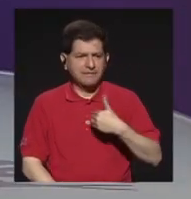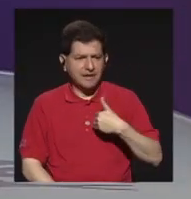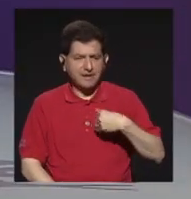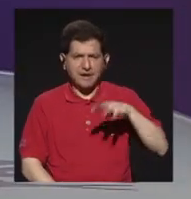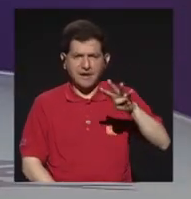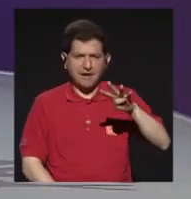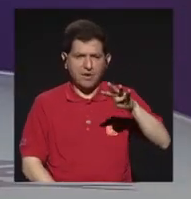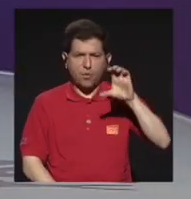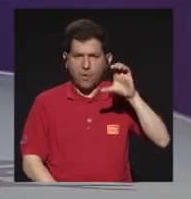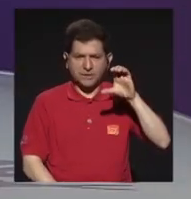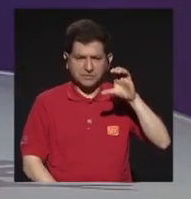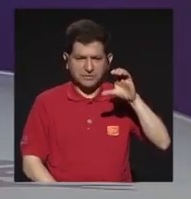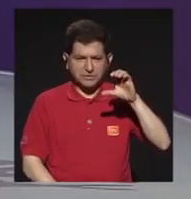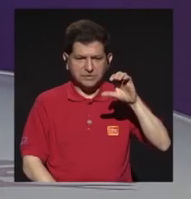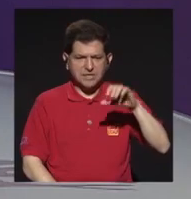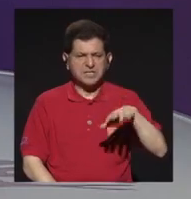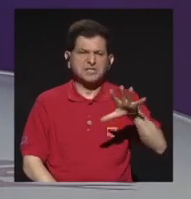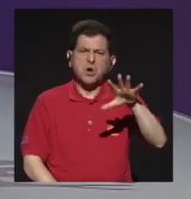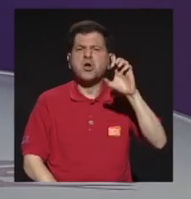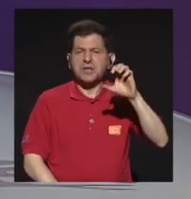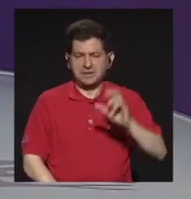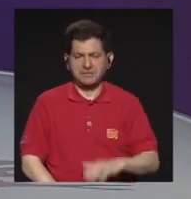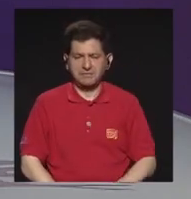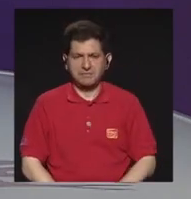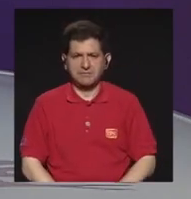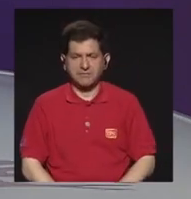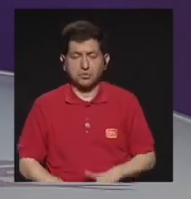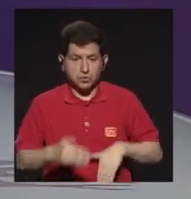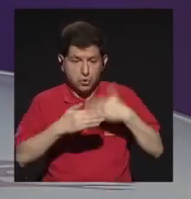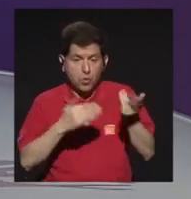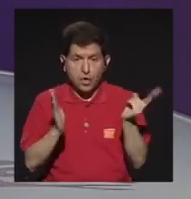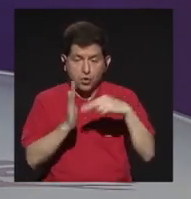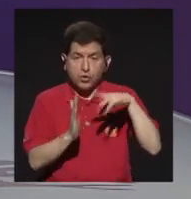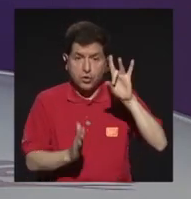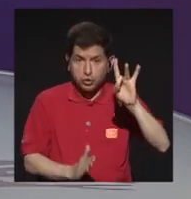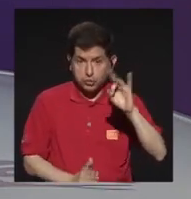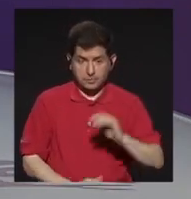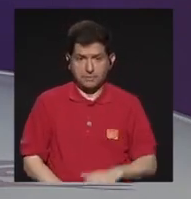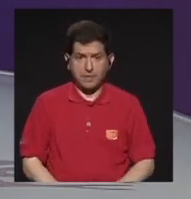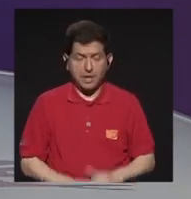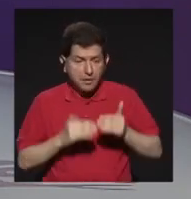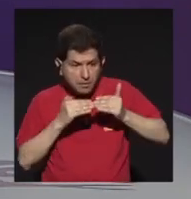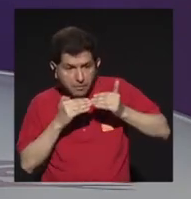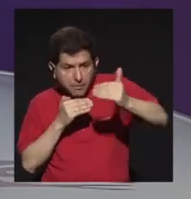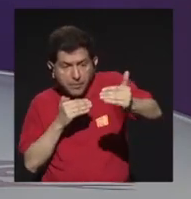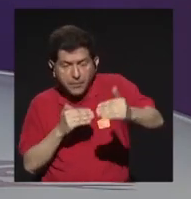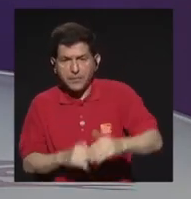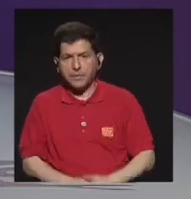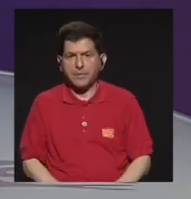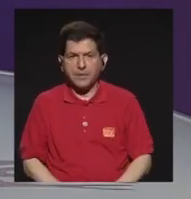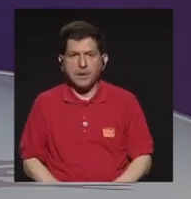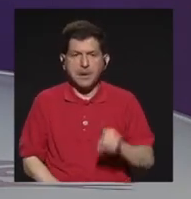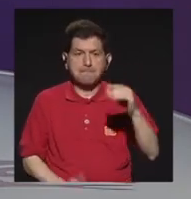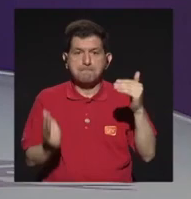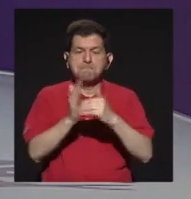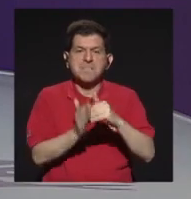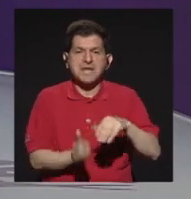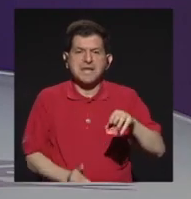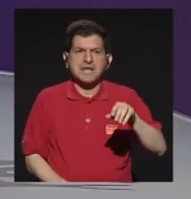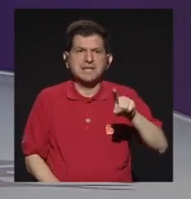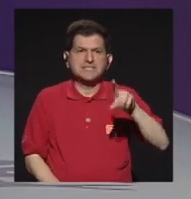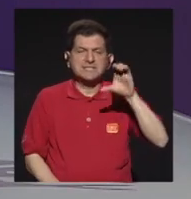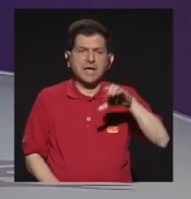400 500 y después del 2008 en adelante son las 1.100 1.200